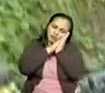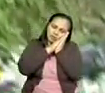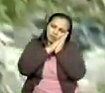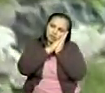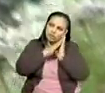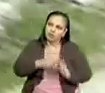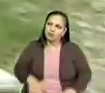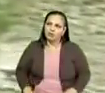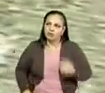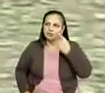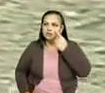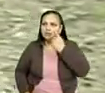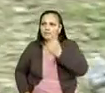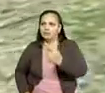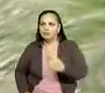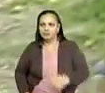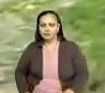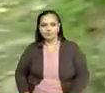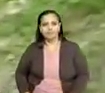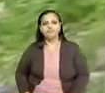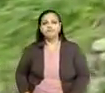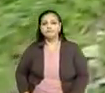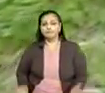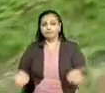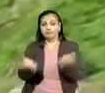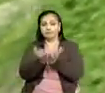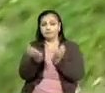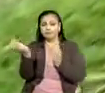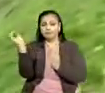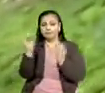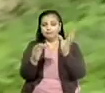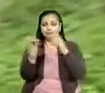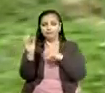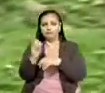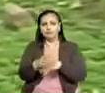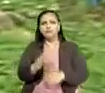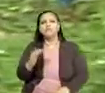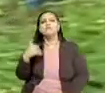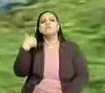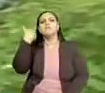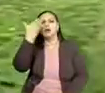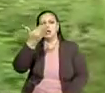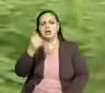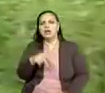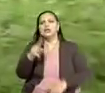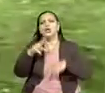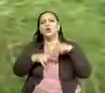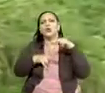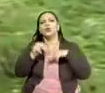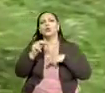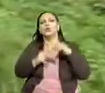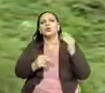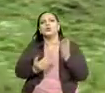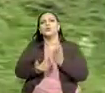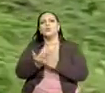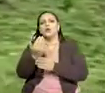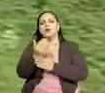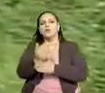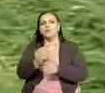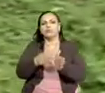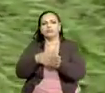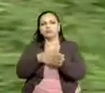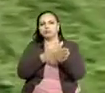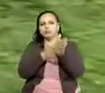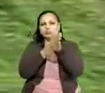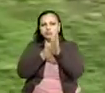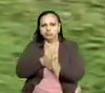será la troncal número 4 de la Metrovía, en un área donde ya se encuentra, obviamente, ya financiada la obra que se va a realizar. Pero este sitio